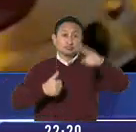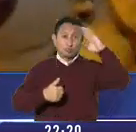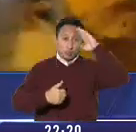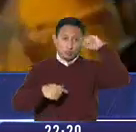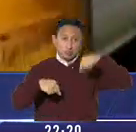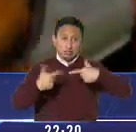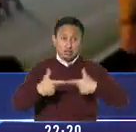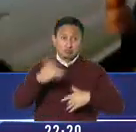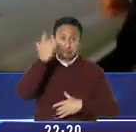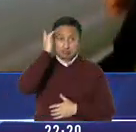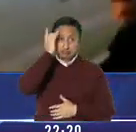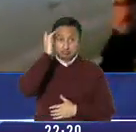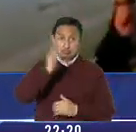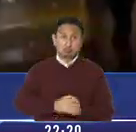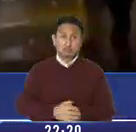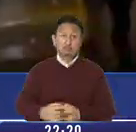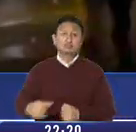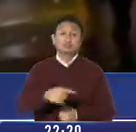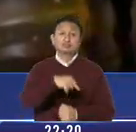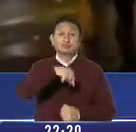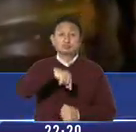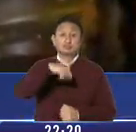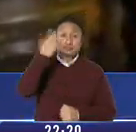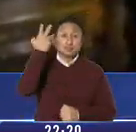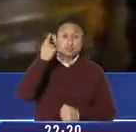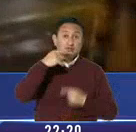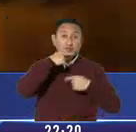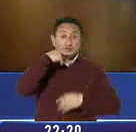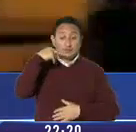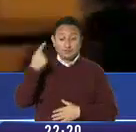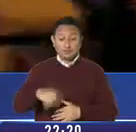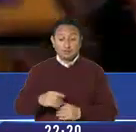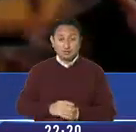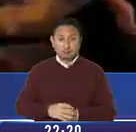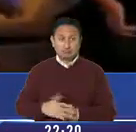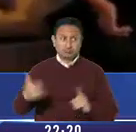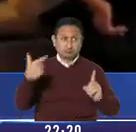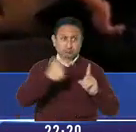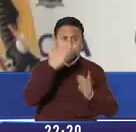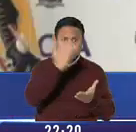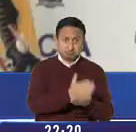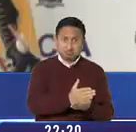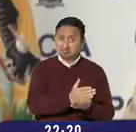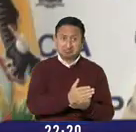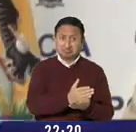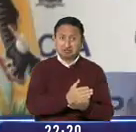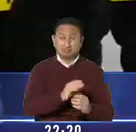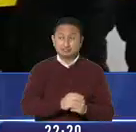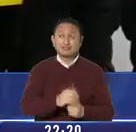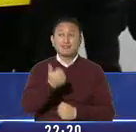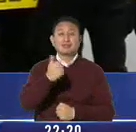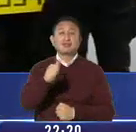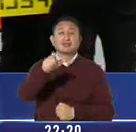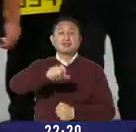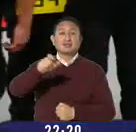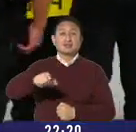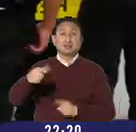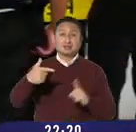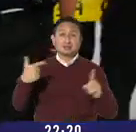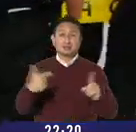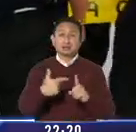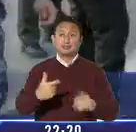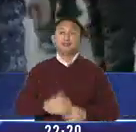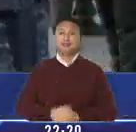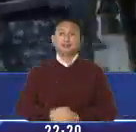muestran preocupados porque solo en estos días de descanso los sicariatos no cesaron. Tenemos 10 muertes violentas. ¿Pero cuántas